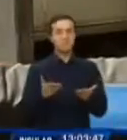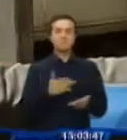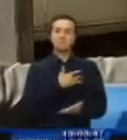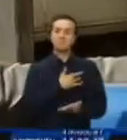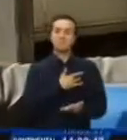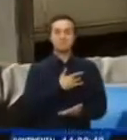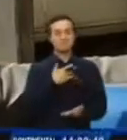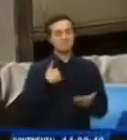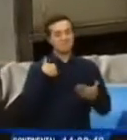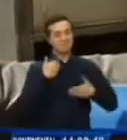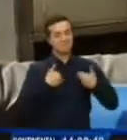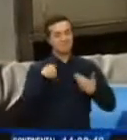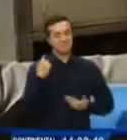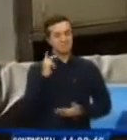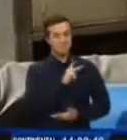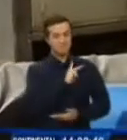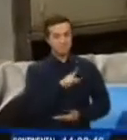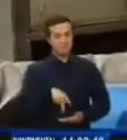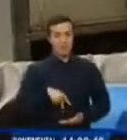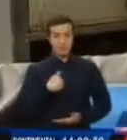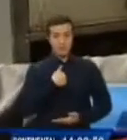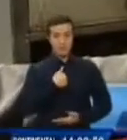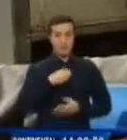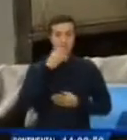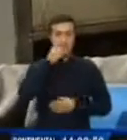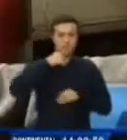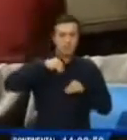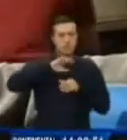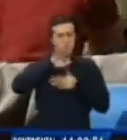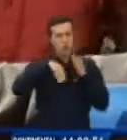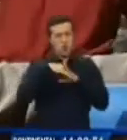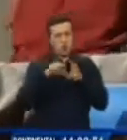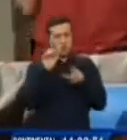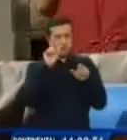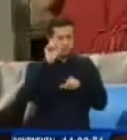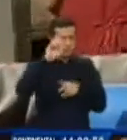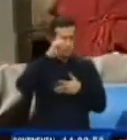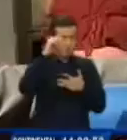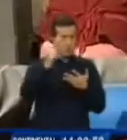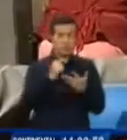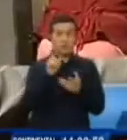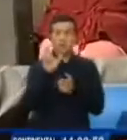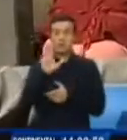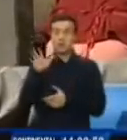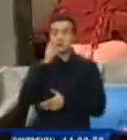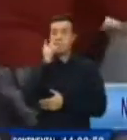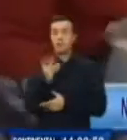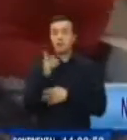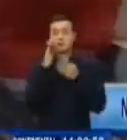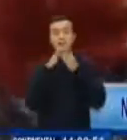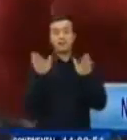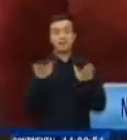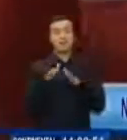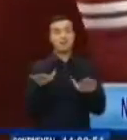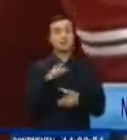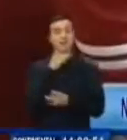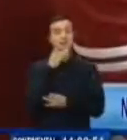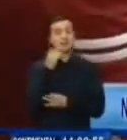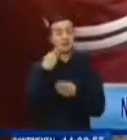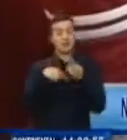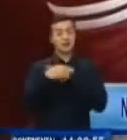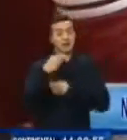personal que abbas en otra sazón se deletrea de su resultado para navidad son los negocios